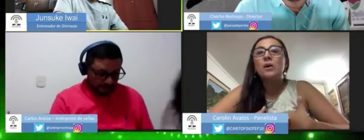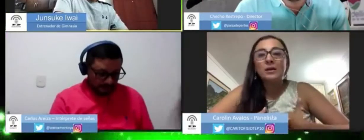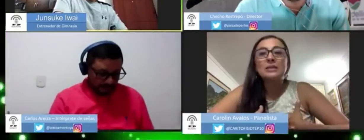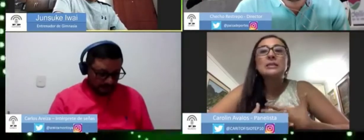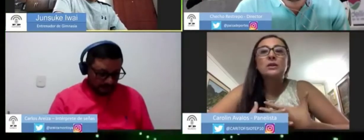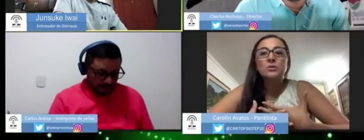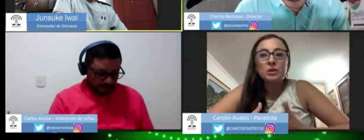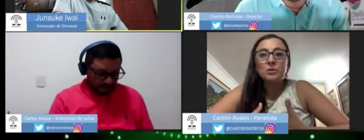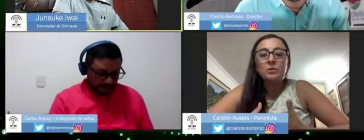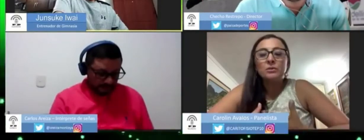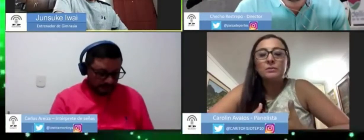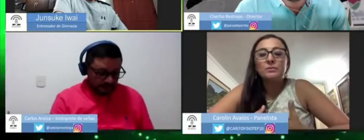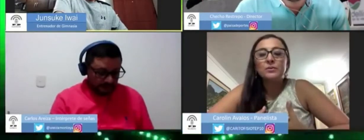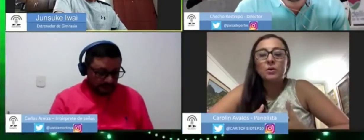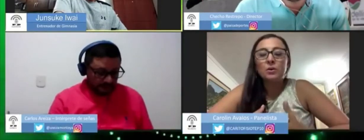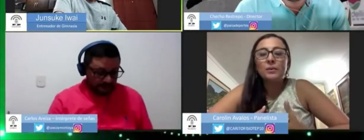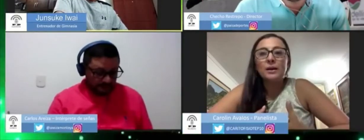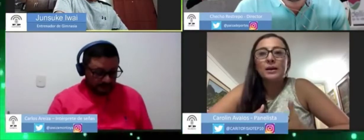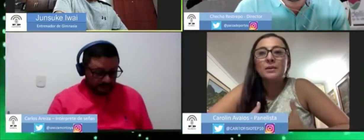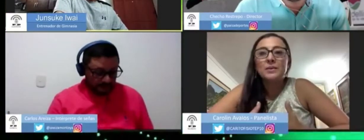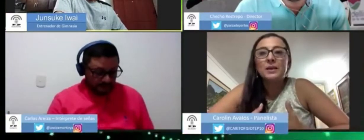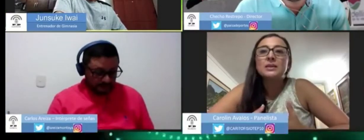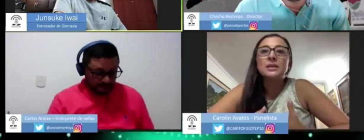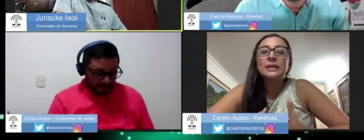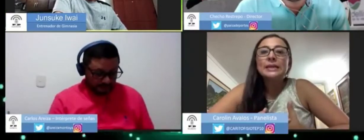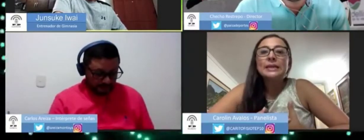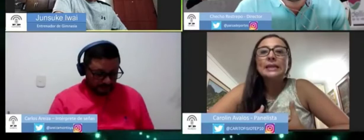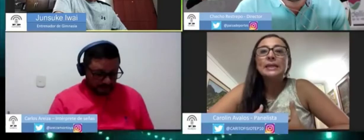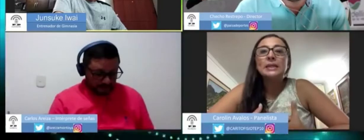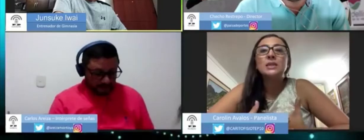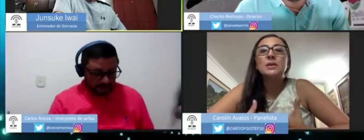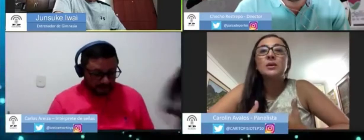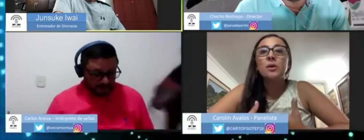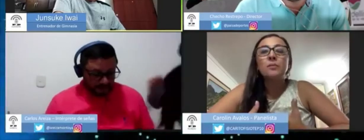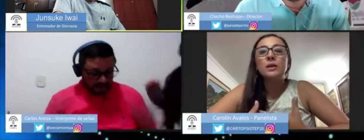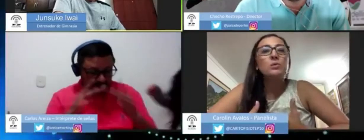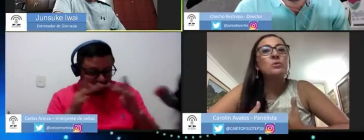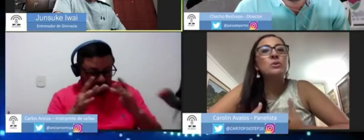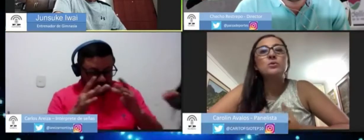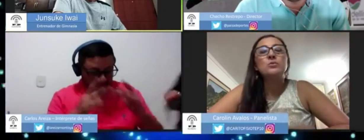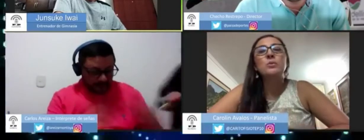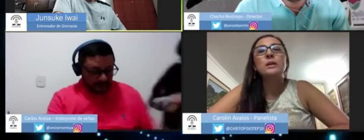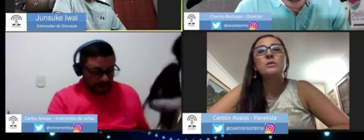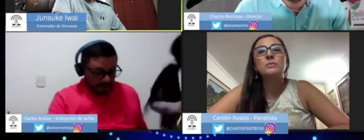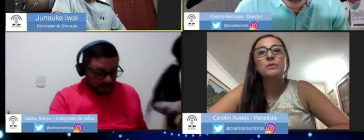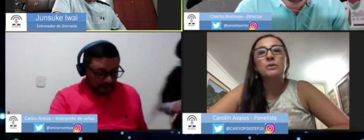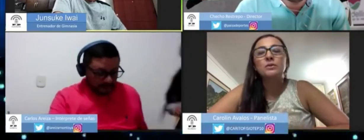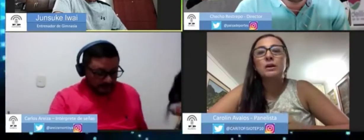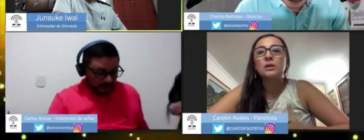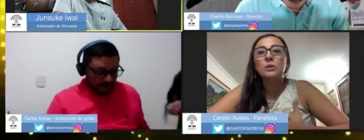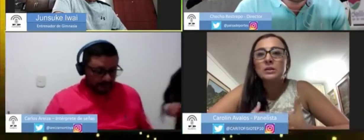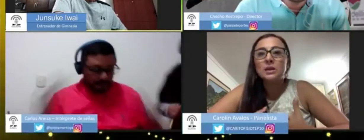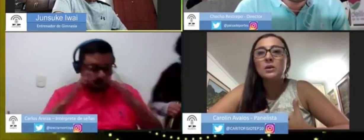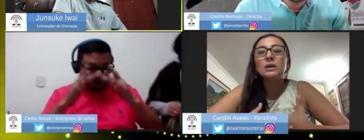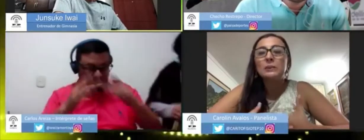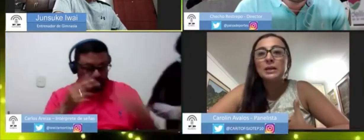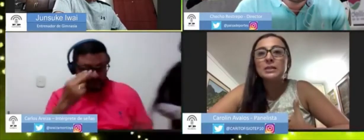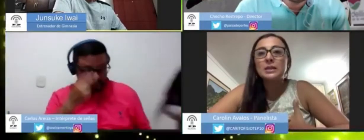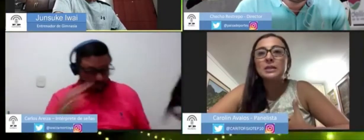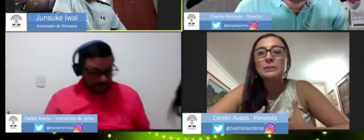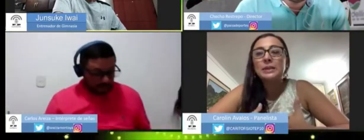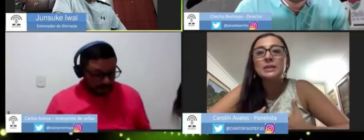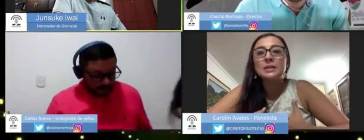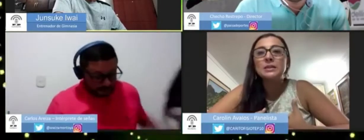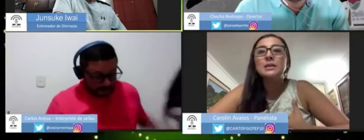ahora exclusivo, solo para gimnasia? Y que lleve el nombre de uno de sus pupilos, profe. O sea, el Coliseo de Gimnasia